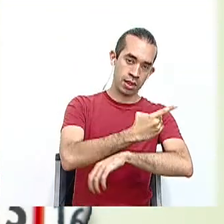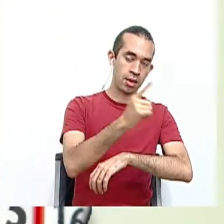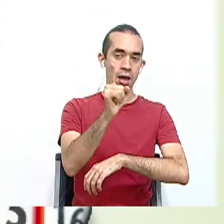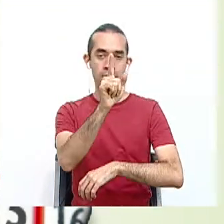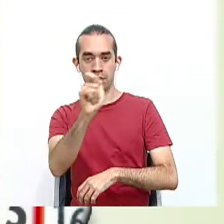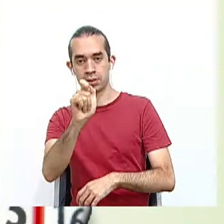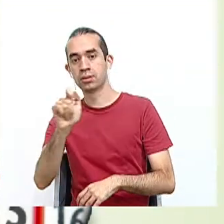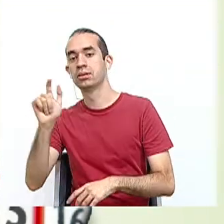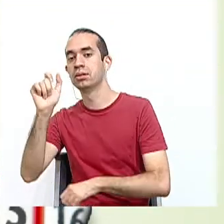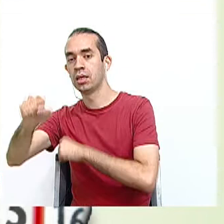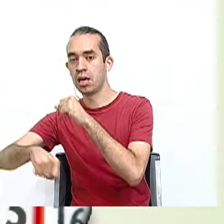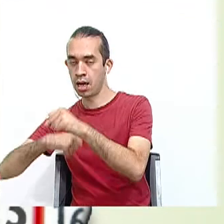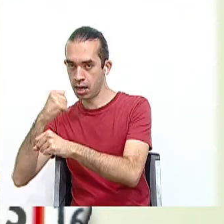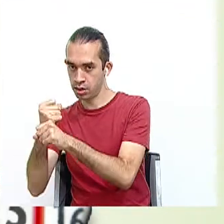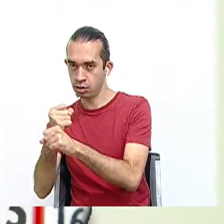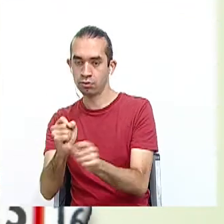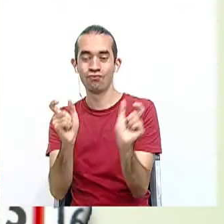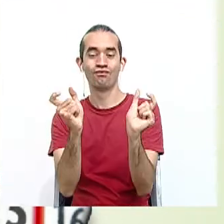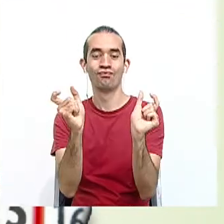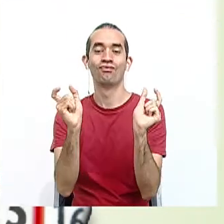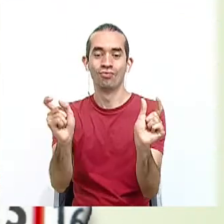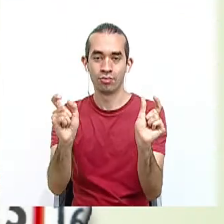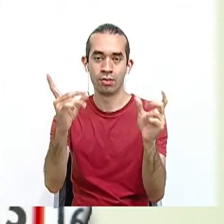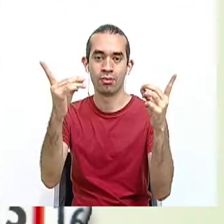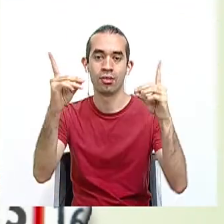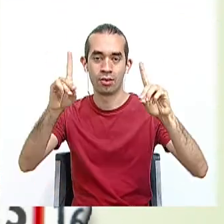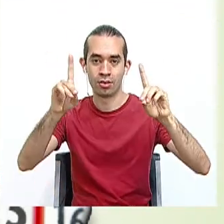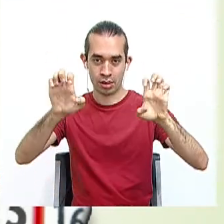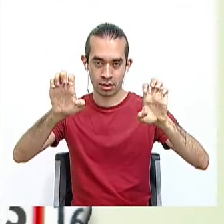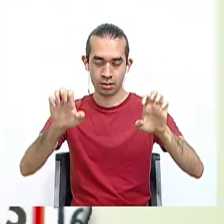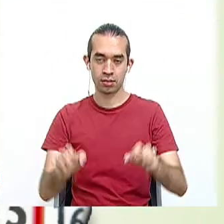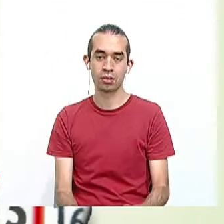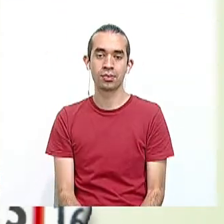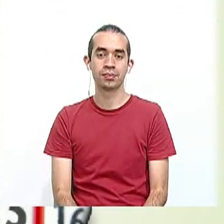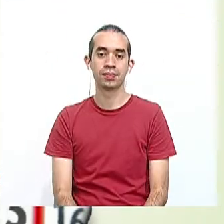mes, año, preposición de.